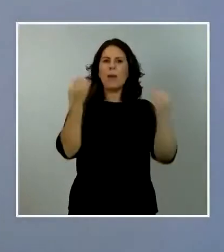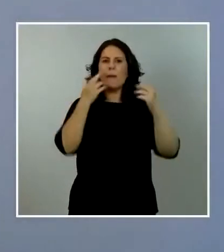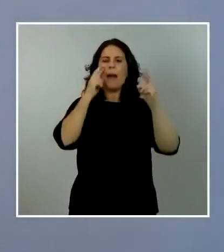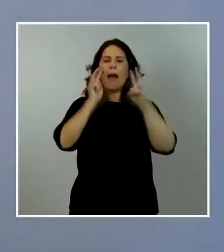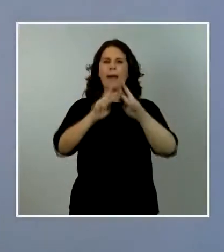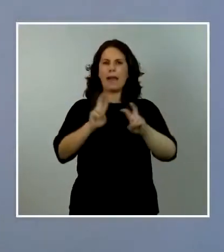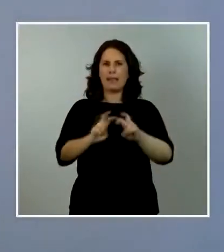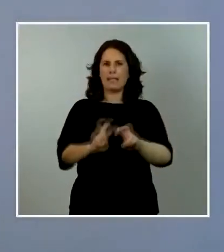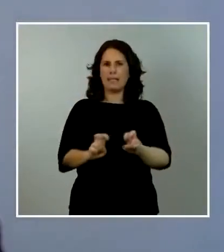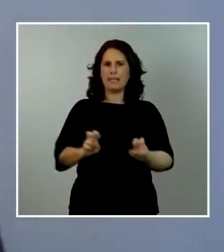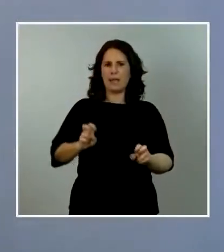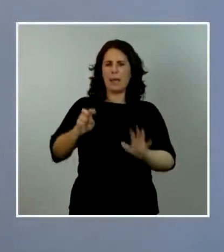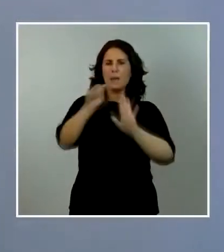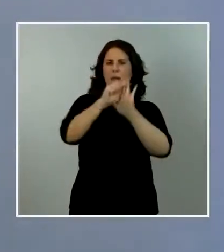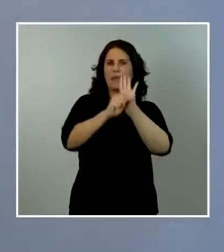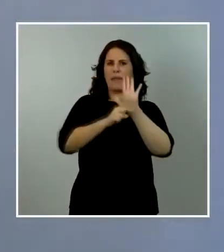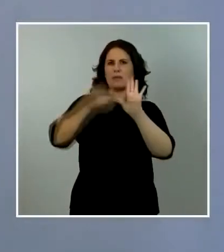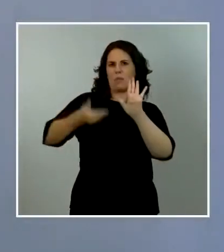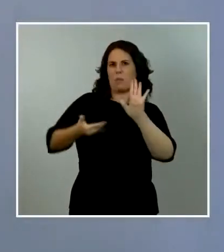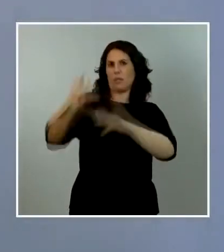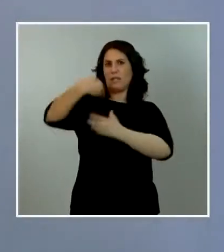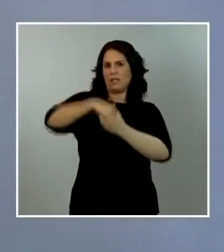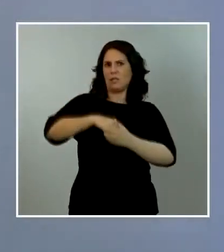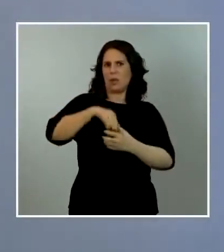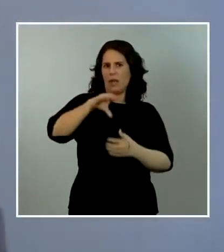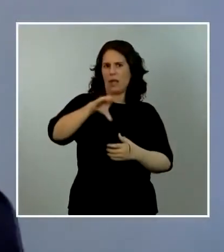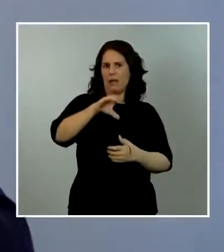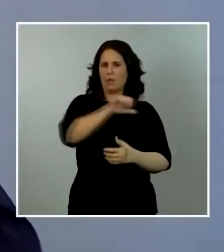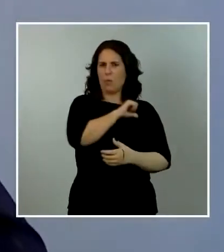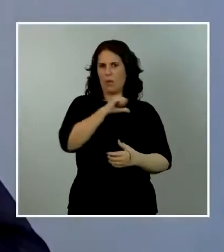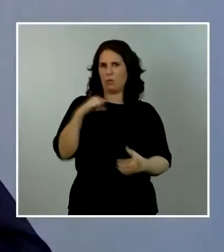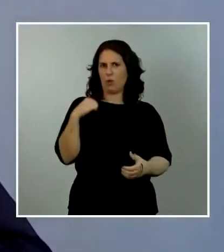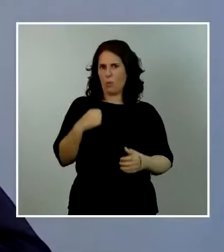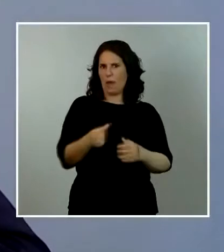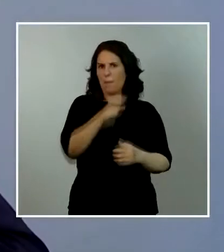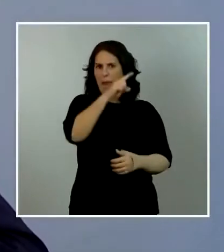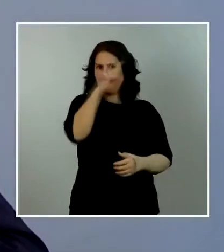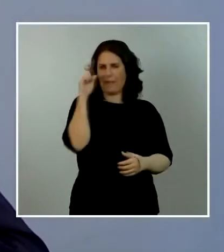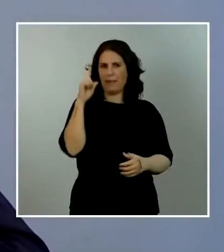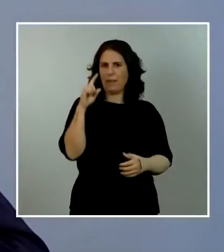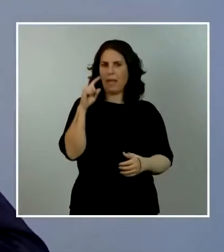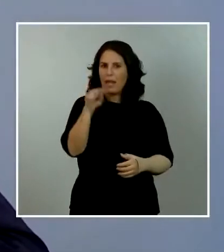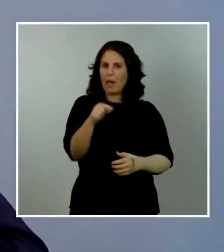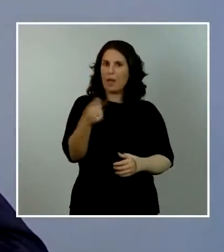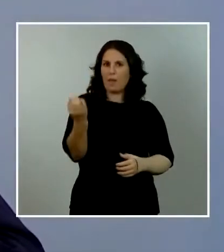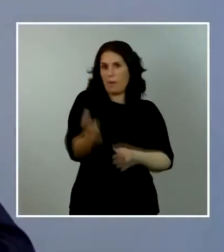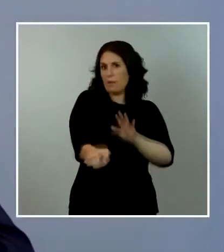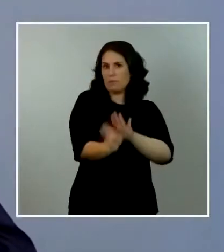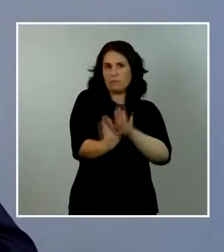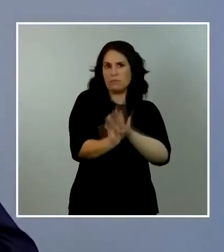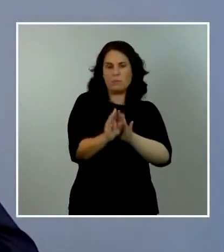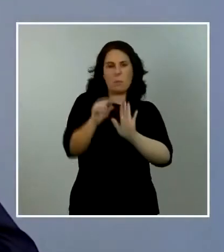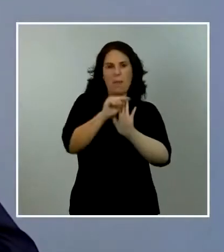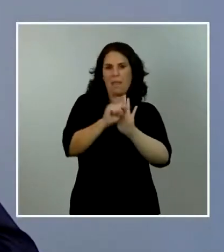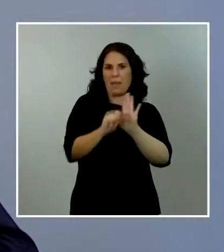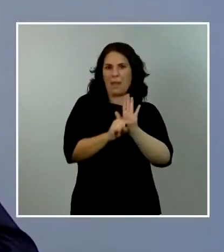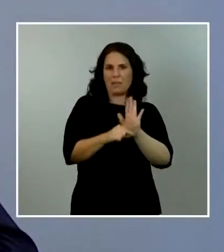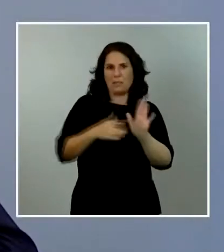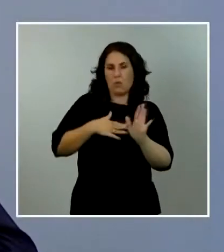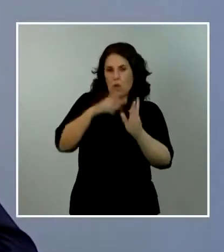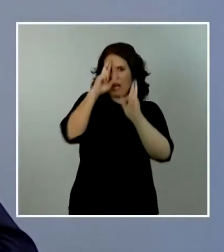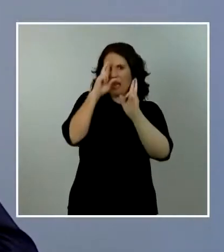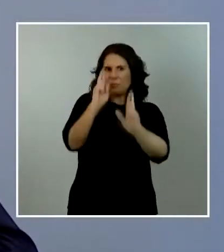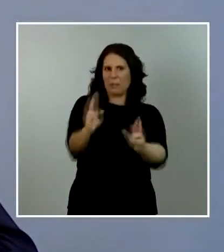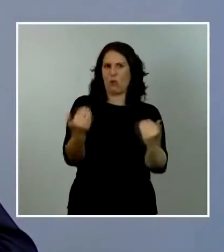que adoptó esta comunidad autónoma que es la que sigue la de seguir tomando las medidas aquí hay un respeto escrupuloso por las competencias